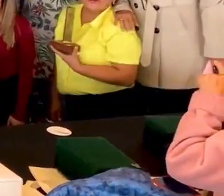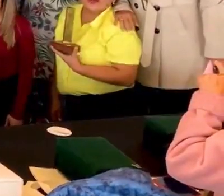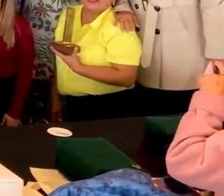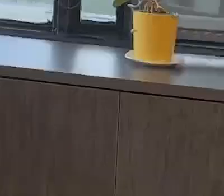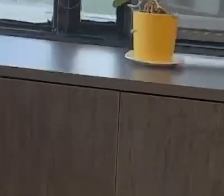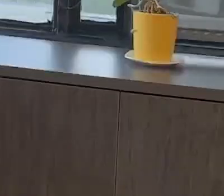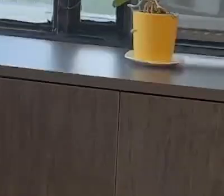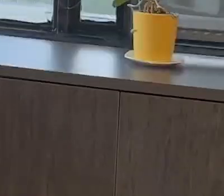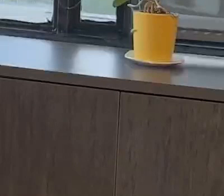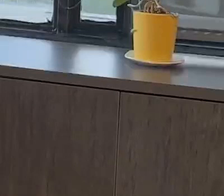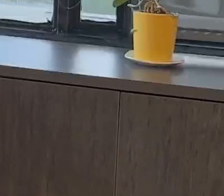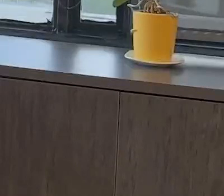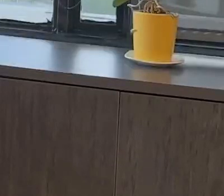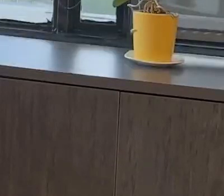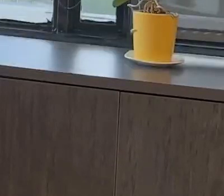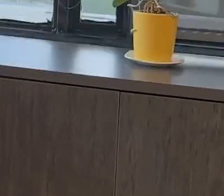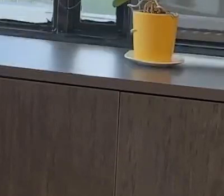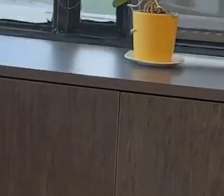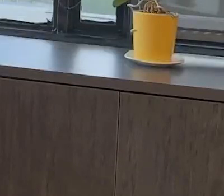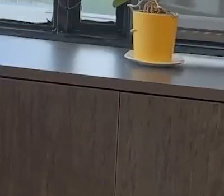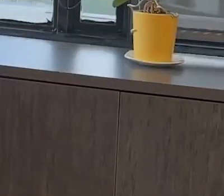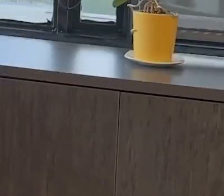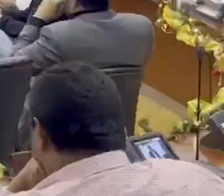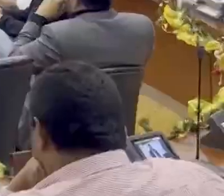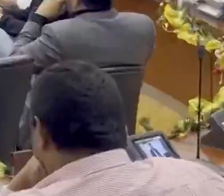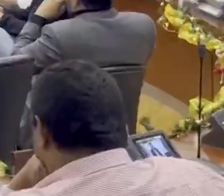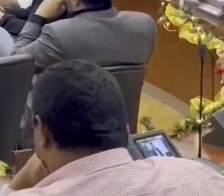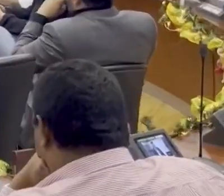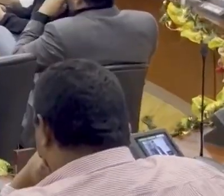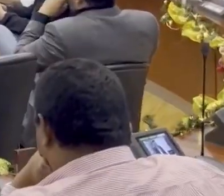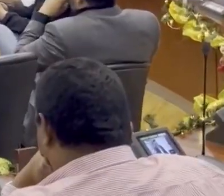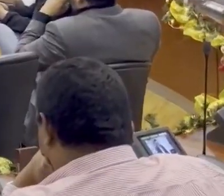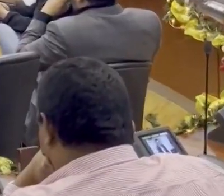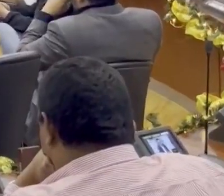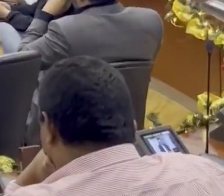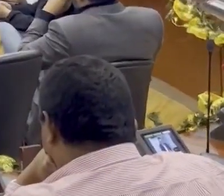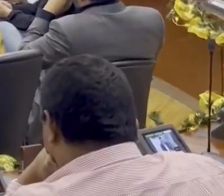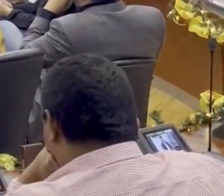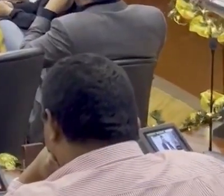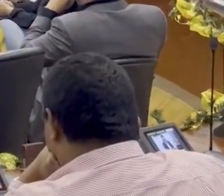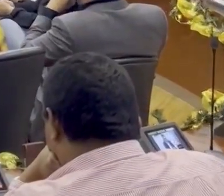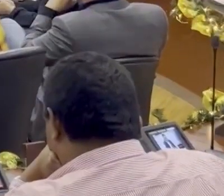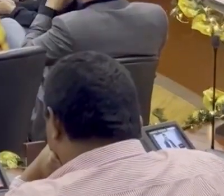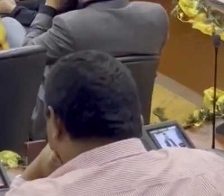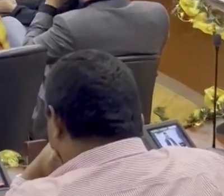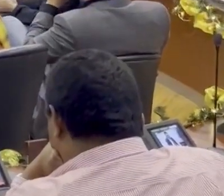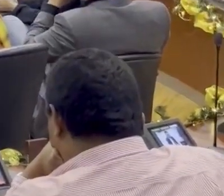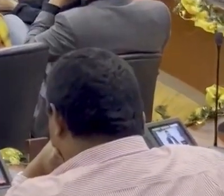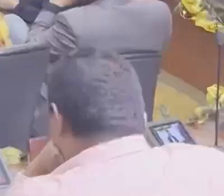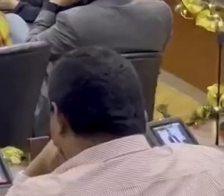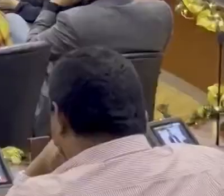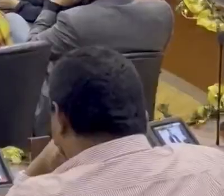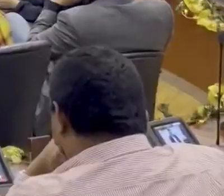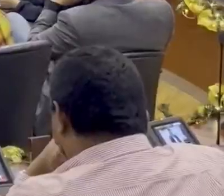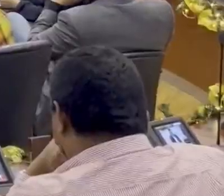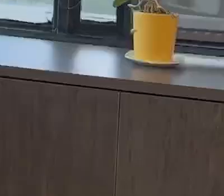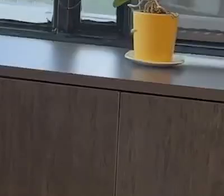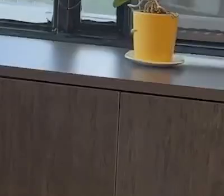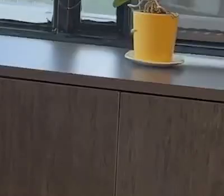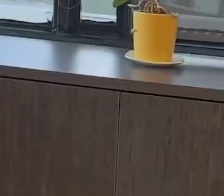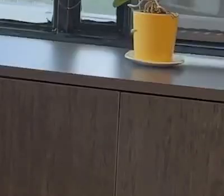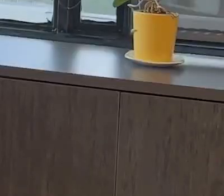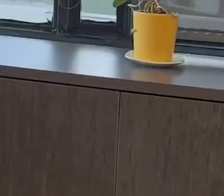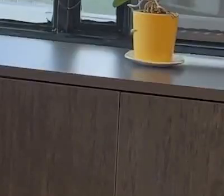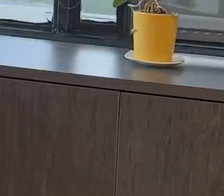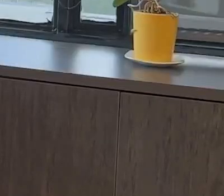mujeres. La reforma laboral y pensional continúan este año su trámite en el Congreso de la República y,